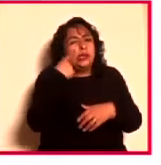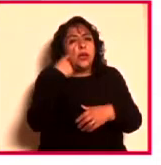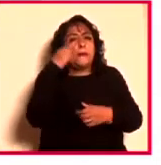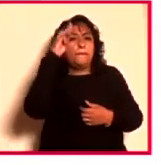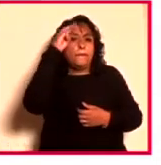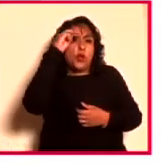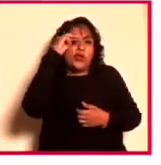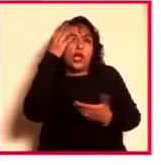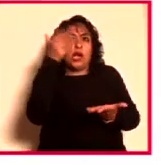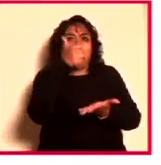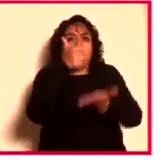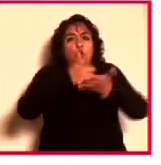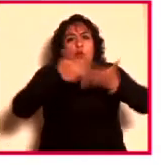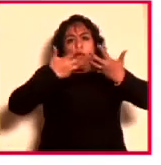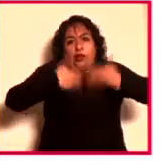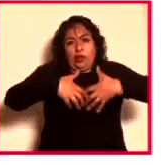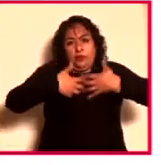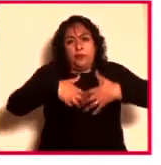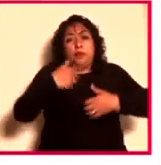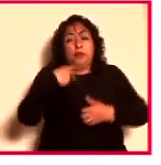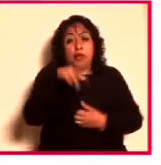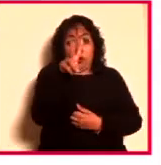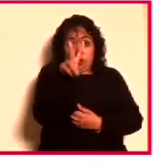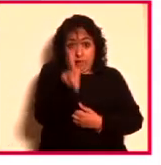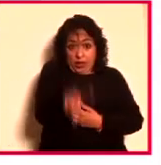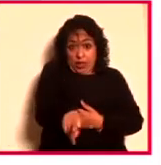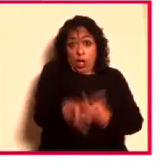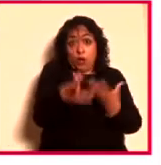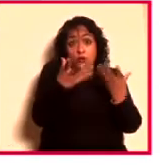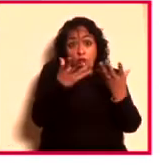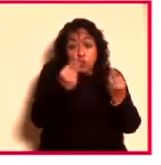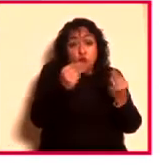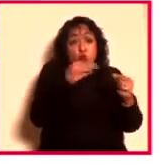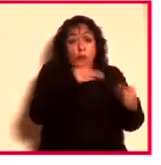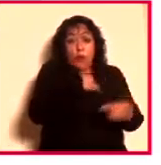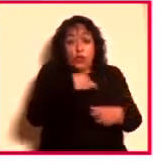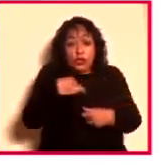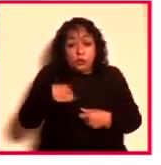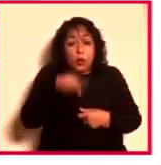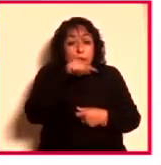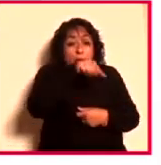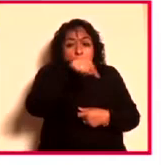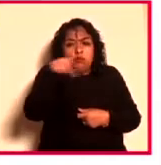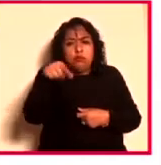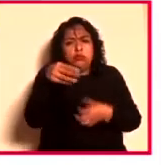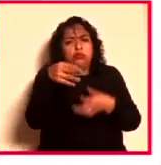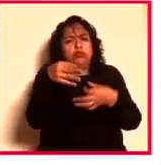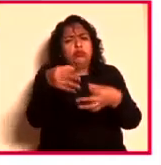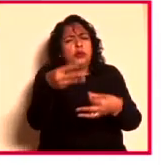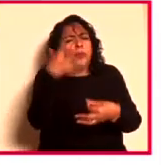ciudad industrial, pero en realidad muchos de sus municipios tienen atractivos bellísimos.